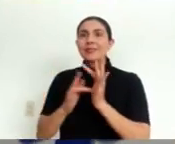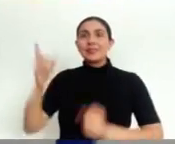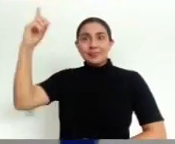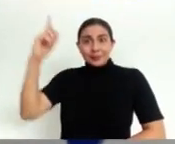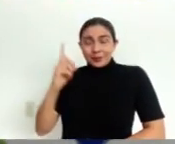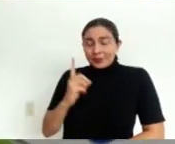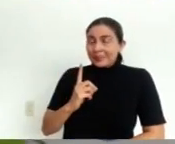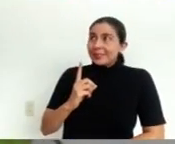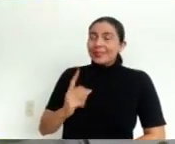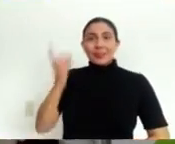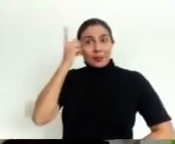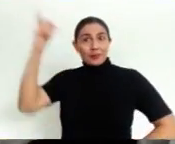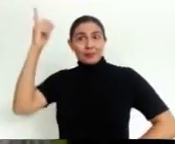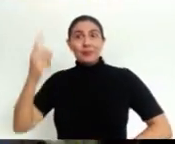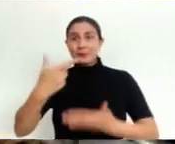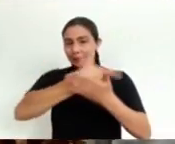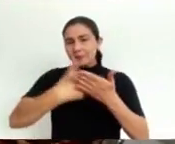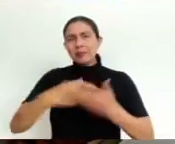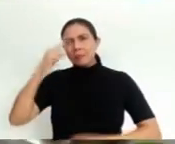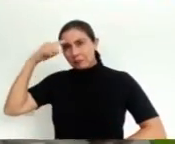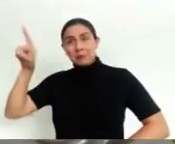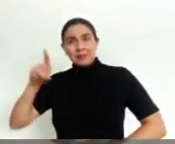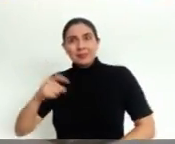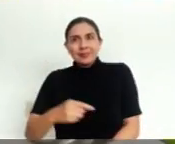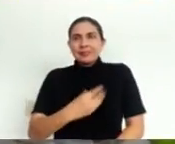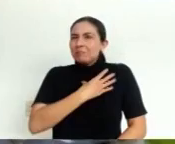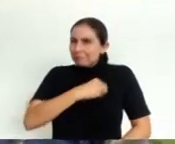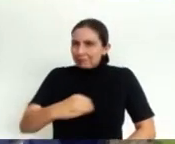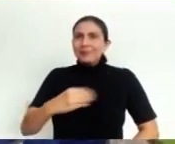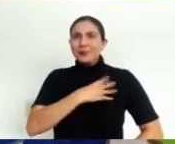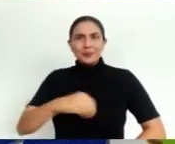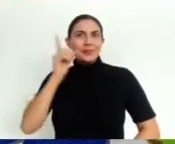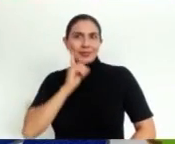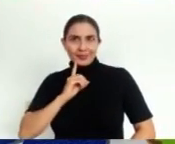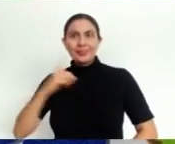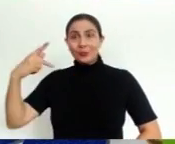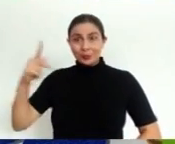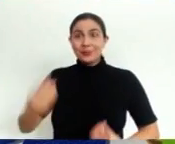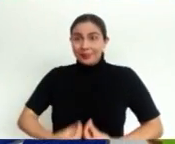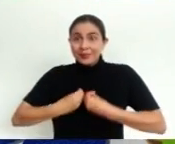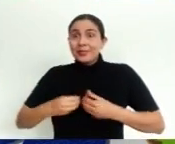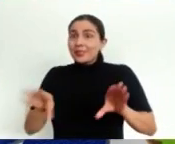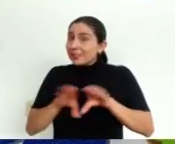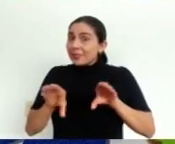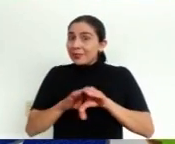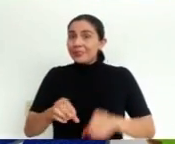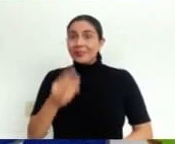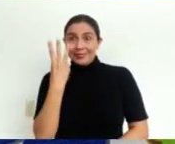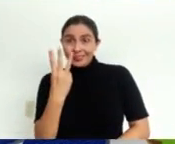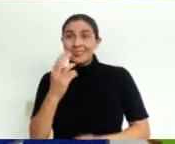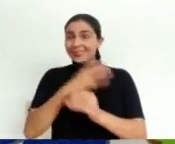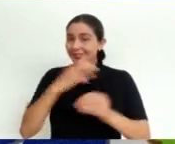receta simple de cómo quería que viviera su pueblo, sus hijos e hijas. Tiene solo 3